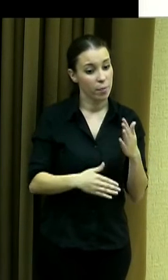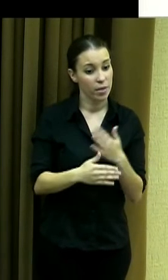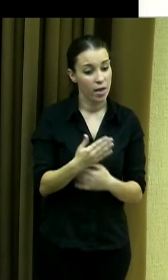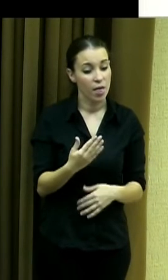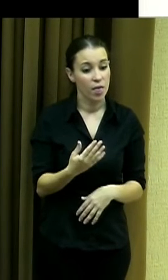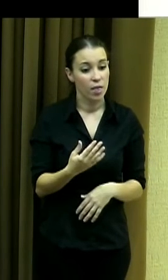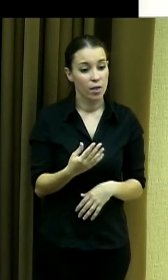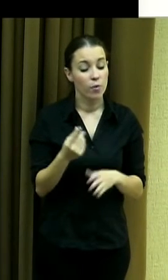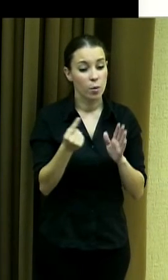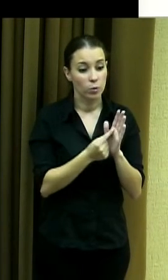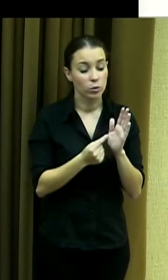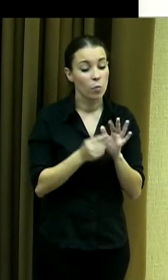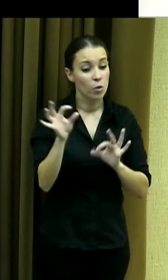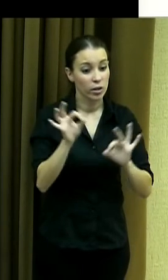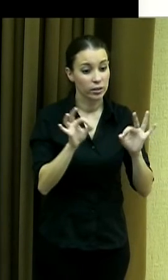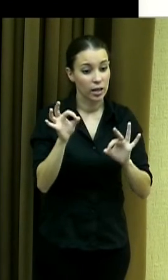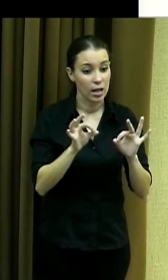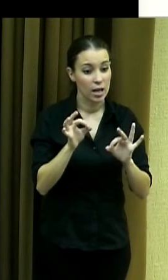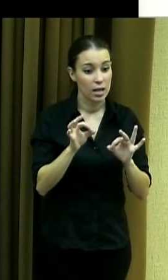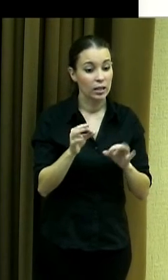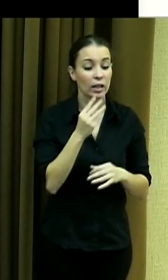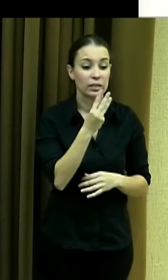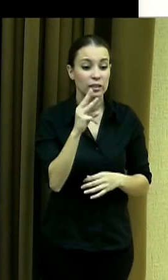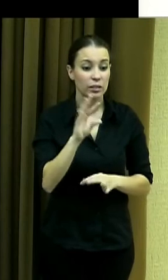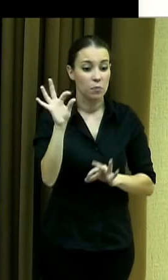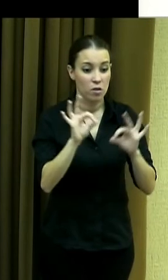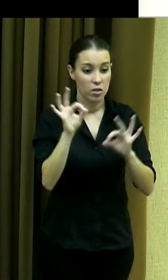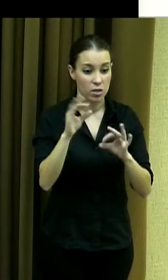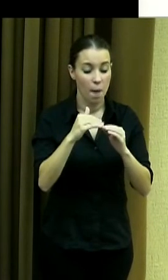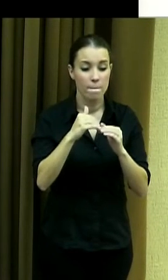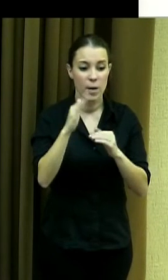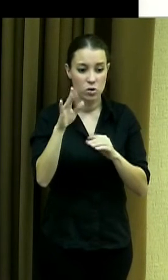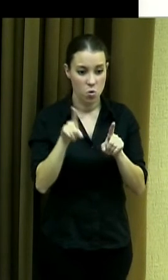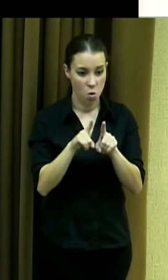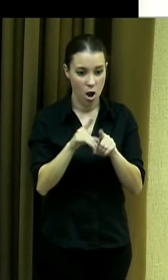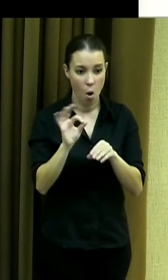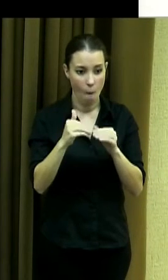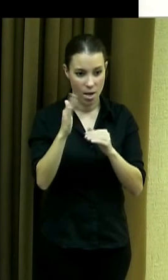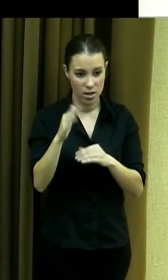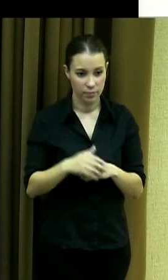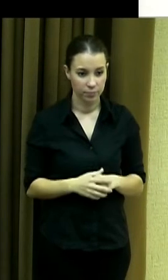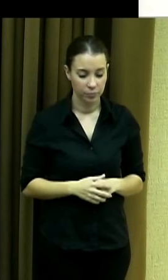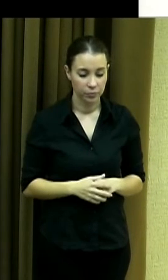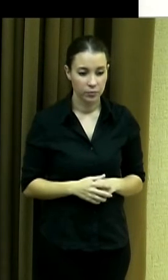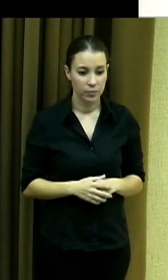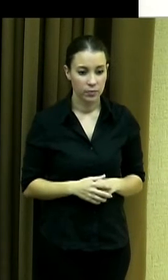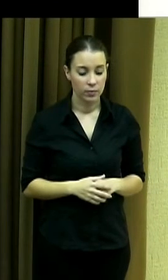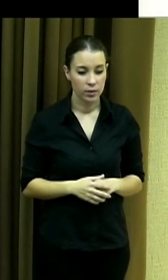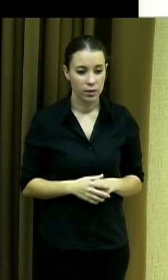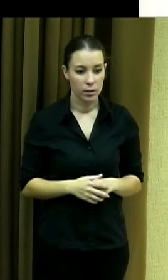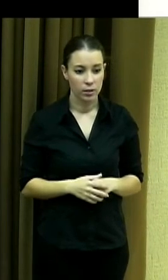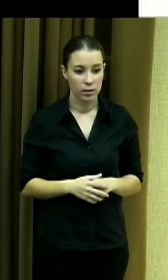que tener una puntuación, un porcentaje mayor o igual al 33%. Perdón. ¿Cómo se